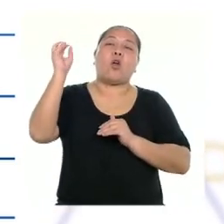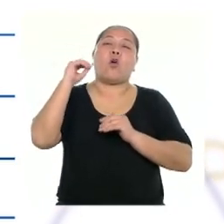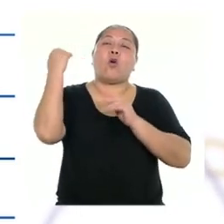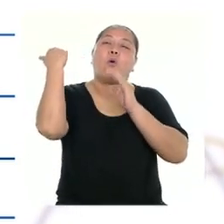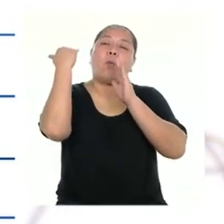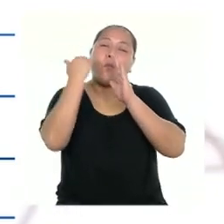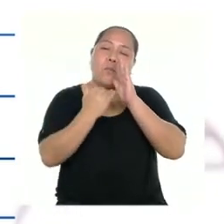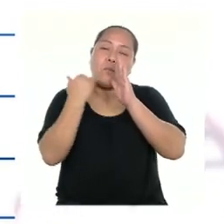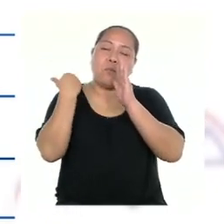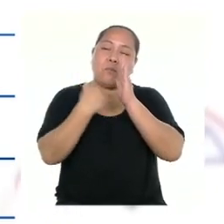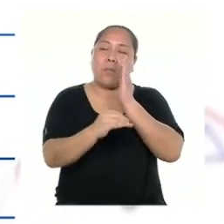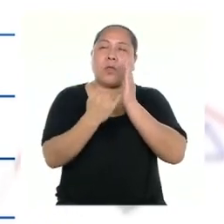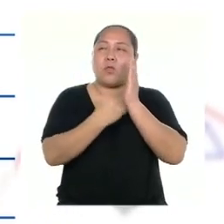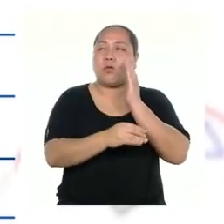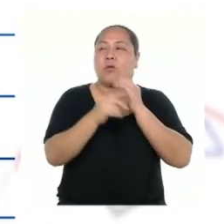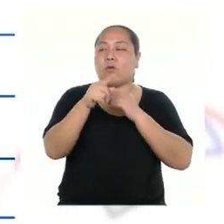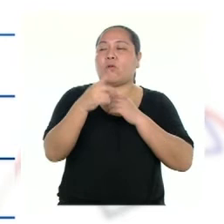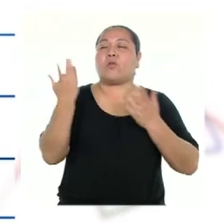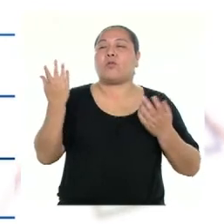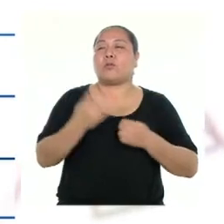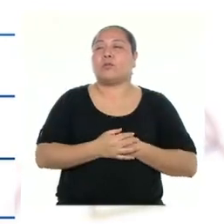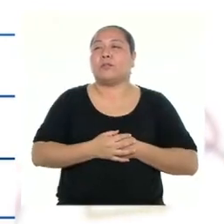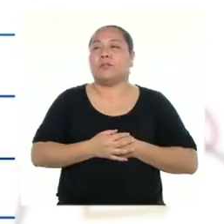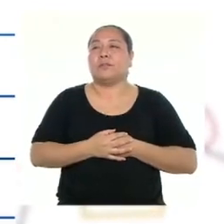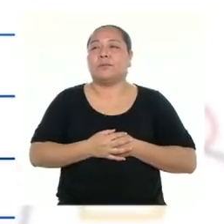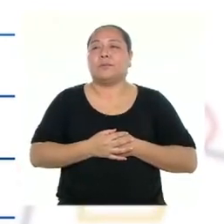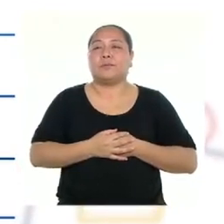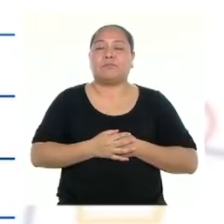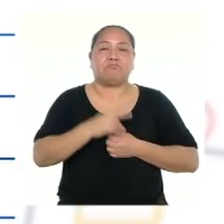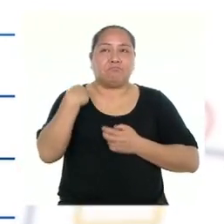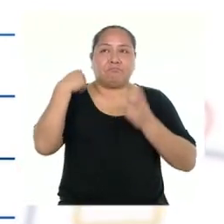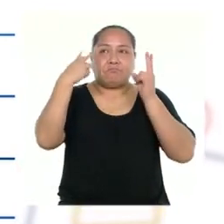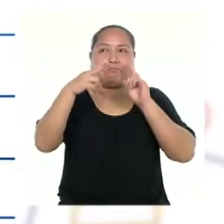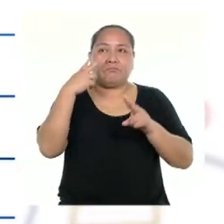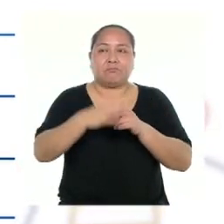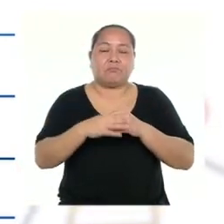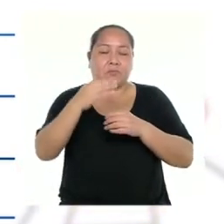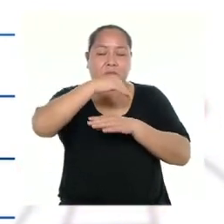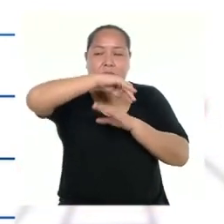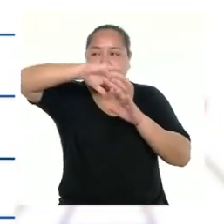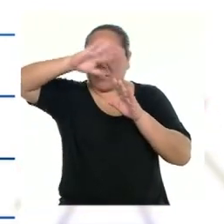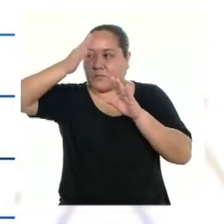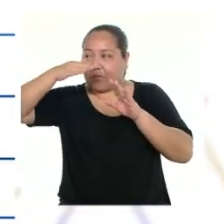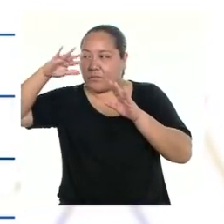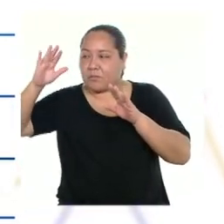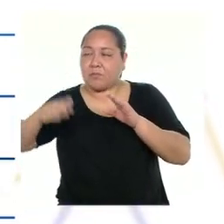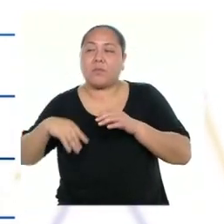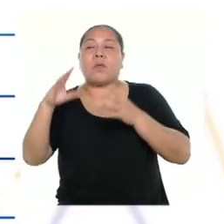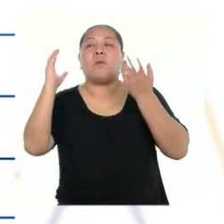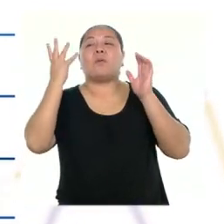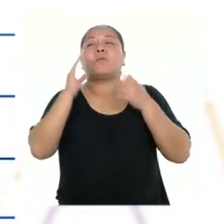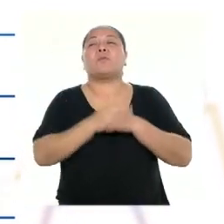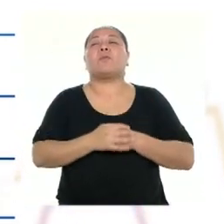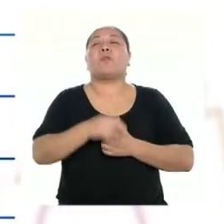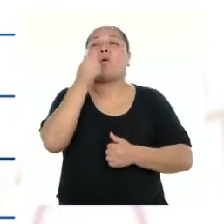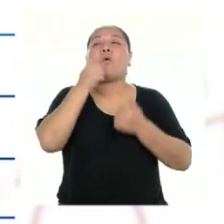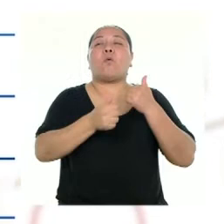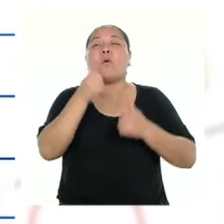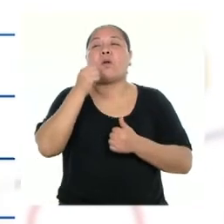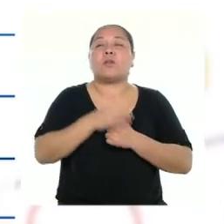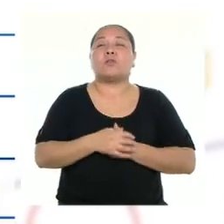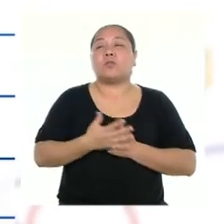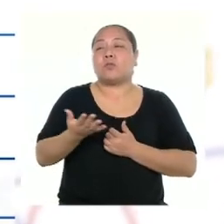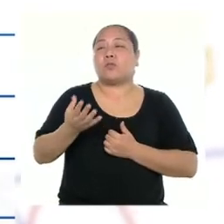mitad del interior del cuadradito o unidad. Observamos los bordes y estimamos qué cuadraditos se